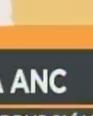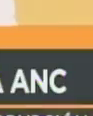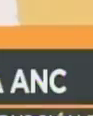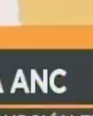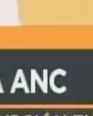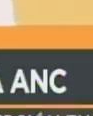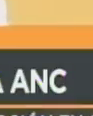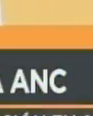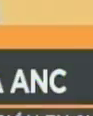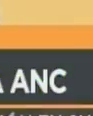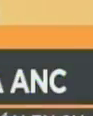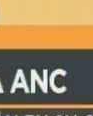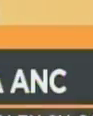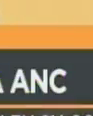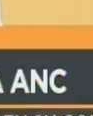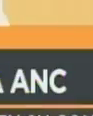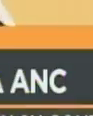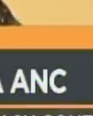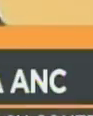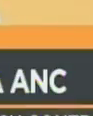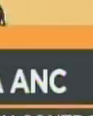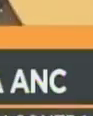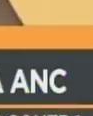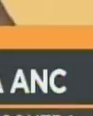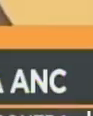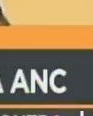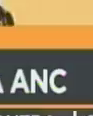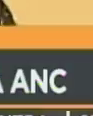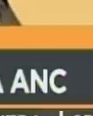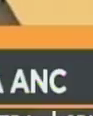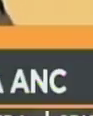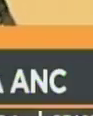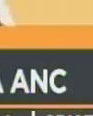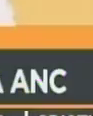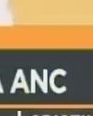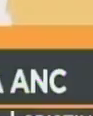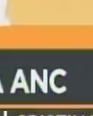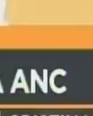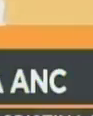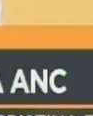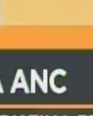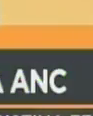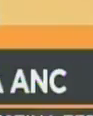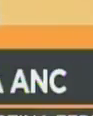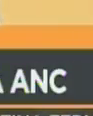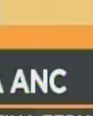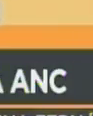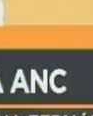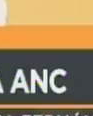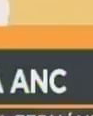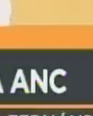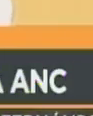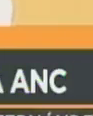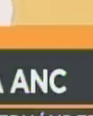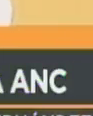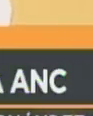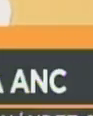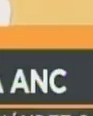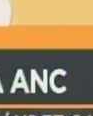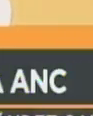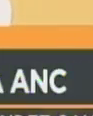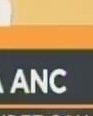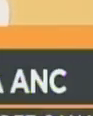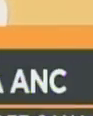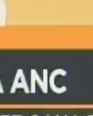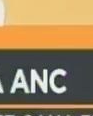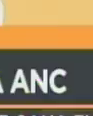bono demográfico, ya que lo tendremos por lo menos en los próximos 20, 25 años la mayoría de la población venezolana